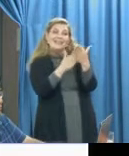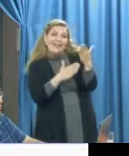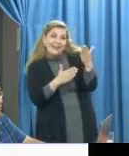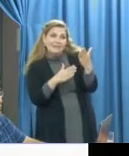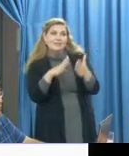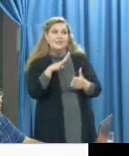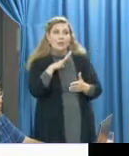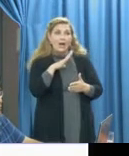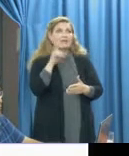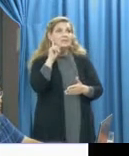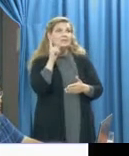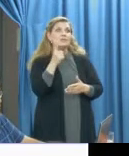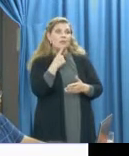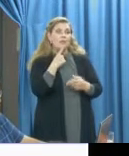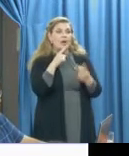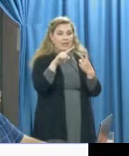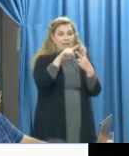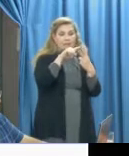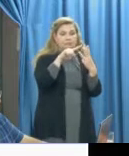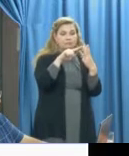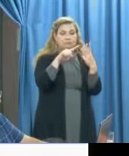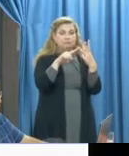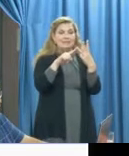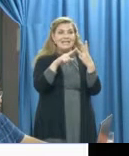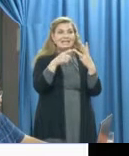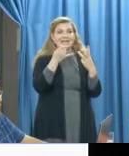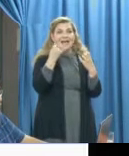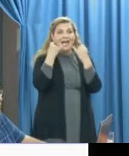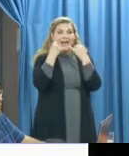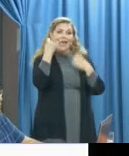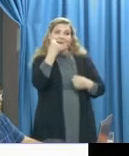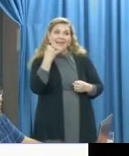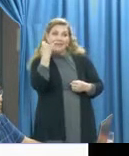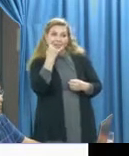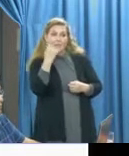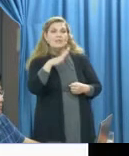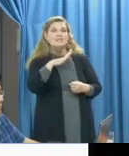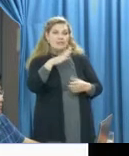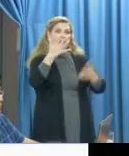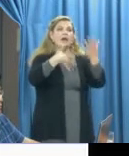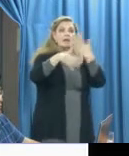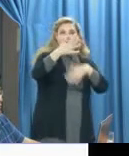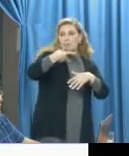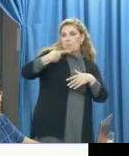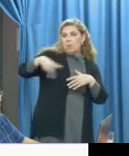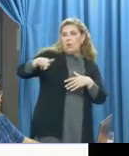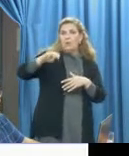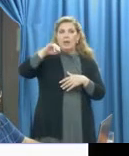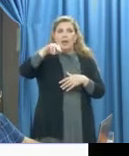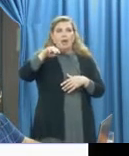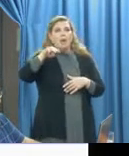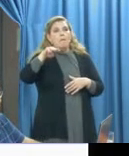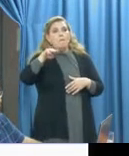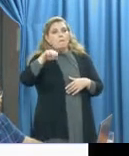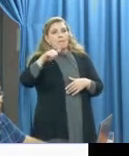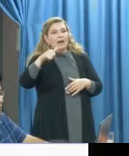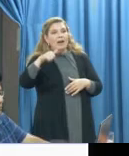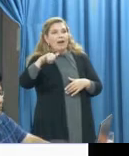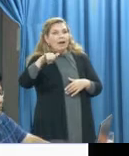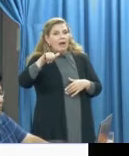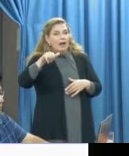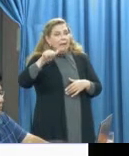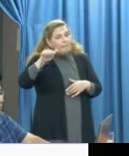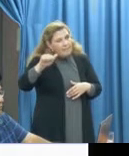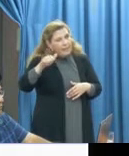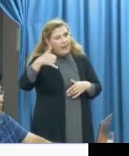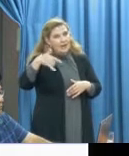La población de hecho es trilingüe, es una población maya, tienen una lengua de señas propia, tienen el